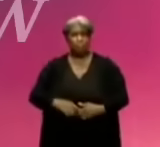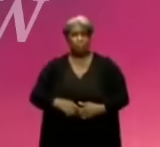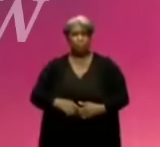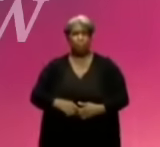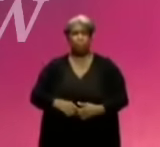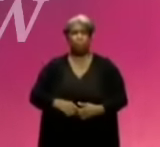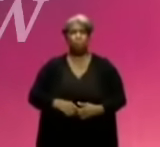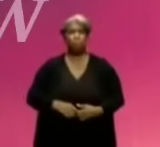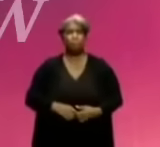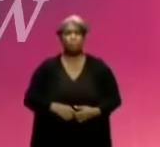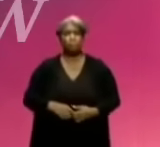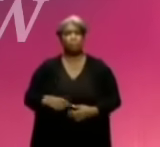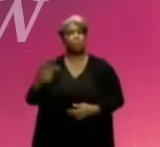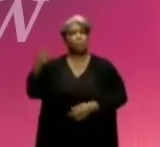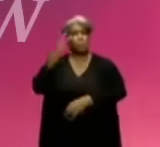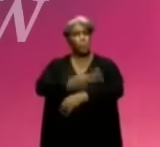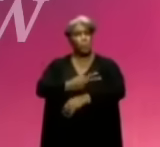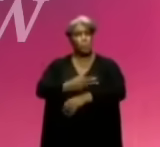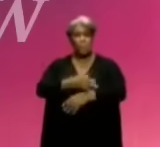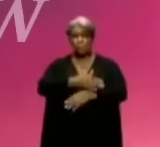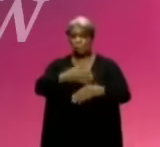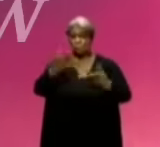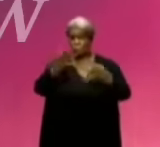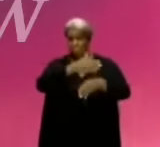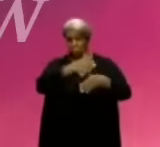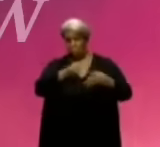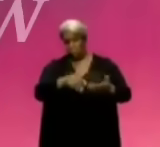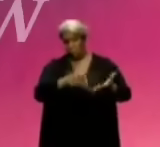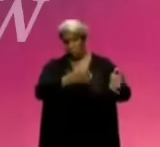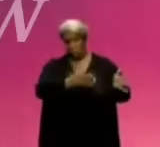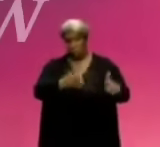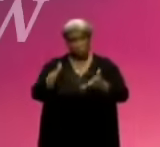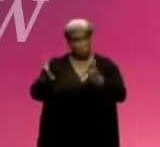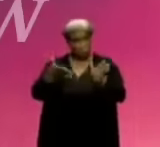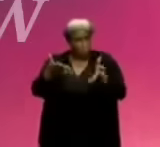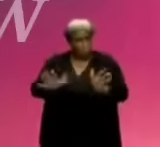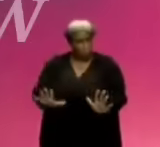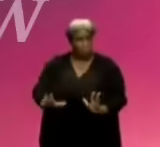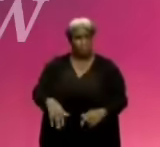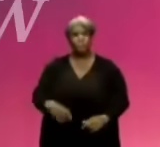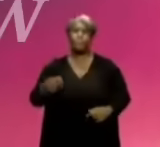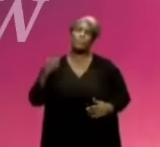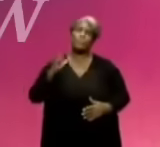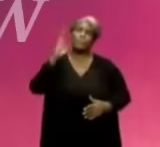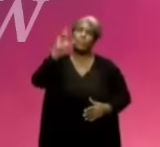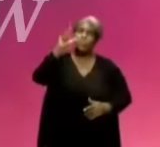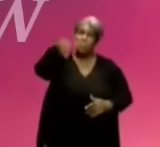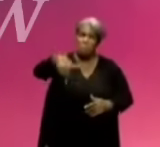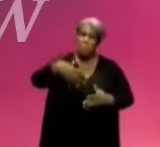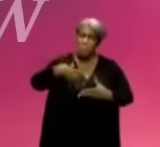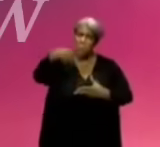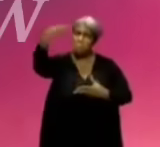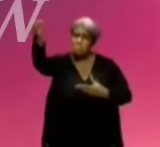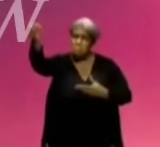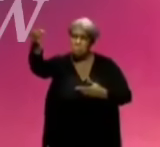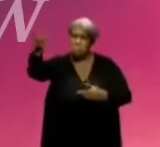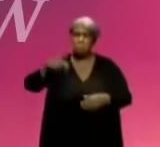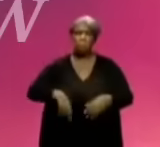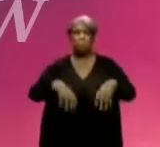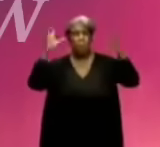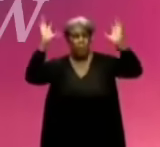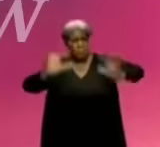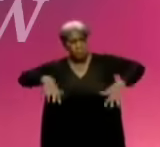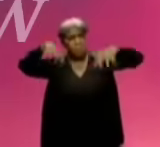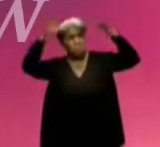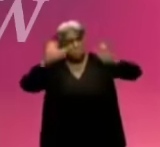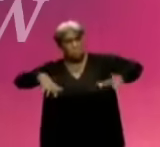caminando a los 2 días del huracán, caminando entre... El huracán Fiona, a diferencia de estas lluvias que fueron a nivel nacional, fue ubicado